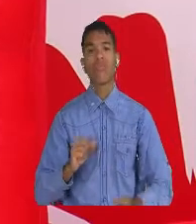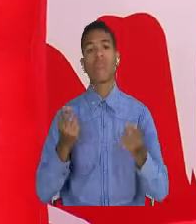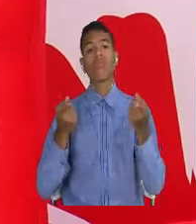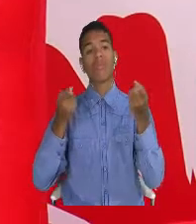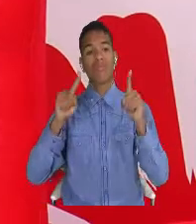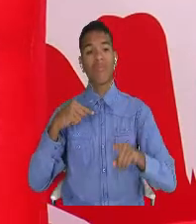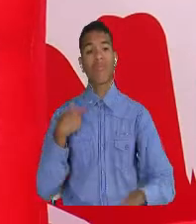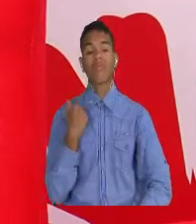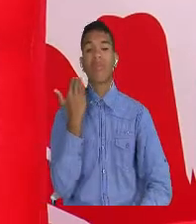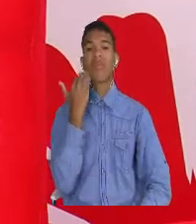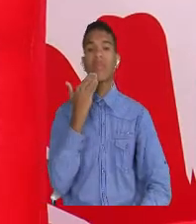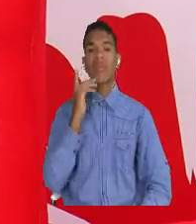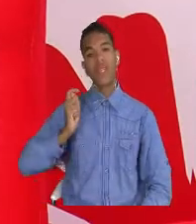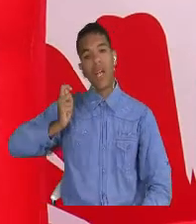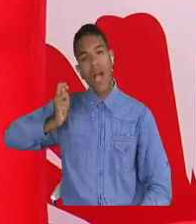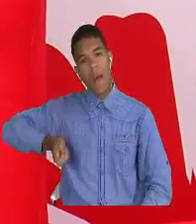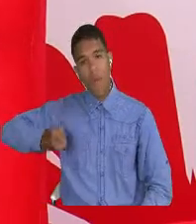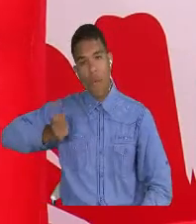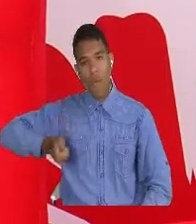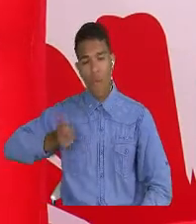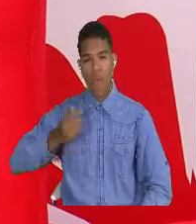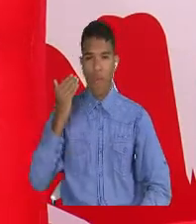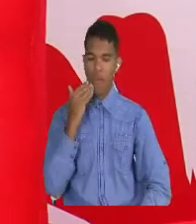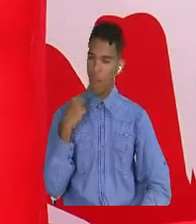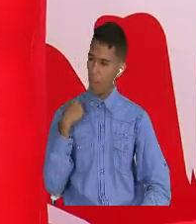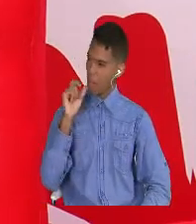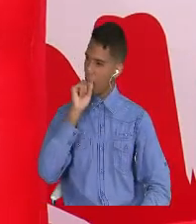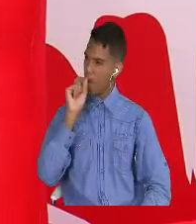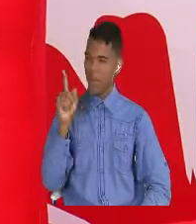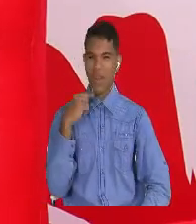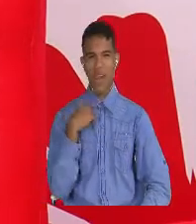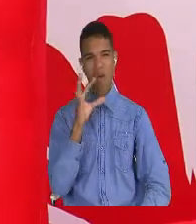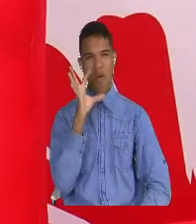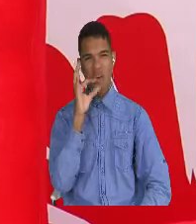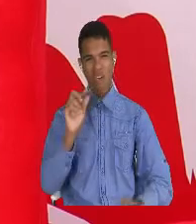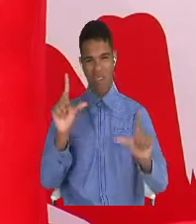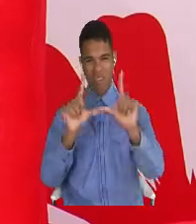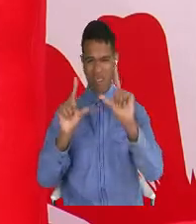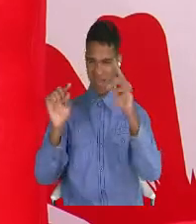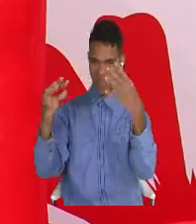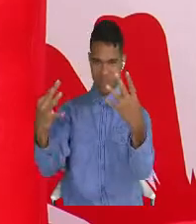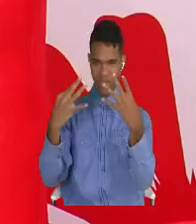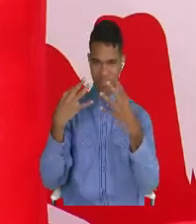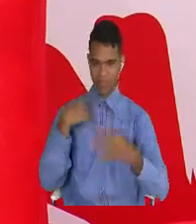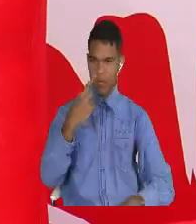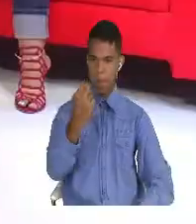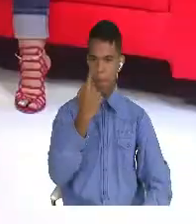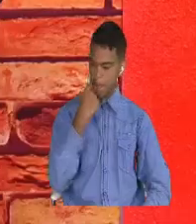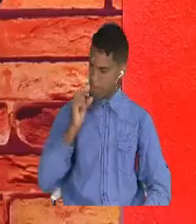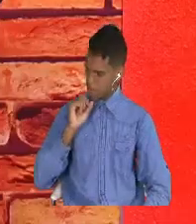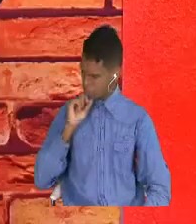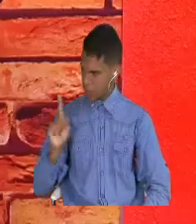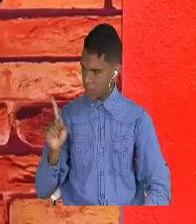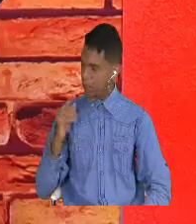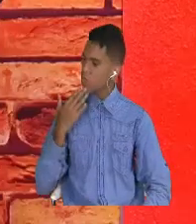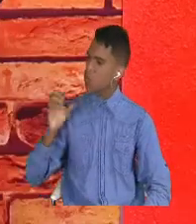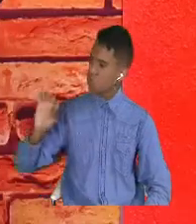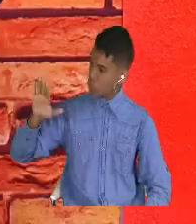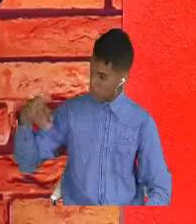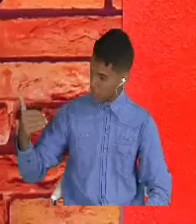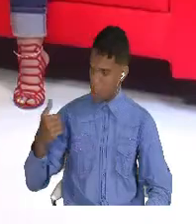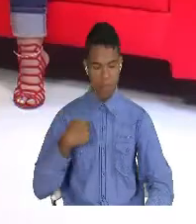con nuestra abogada. Acá tengo una pregunta que formuló uno de nuestros televidentes y es la siguiente. Buenos días, Viviana, ¿cómo está? Buenos días,